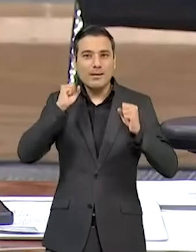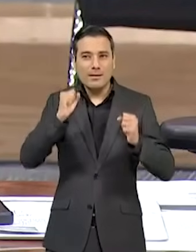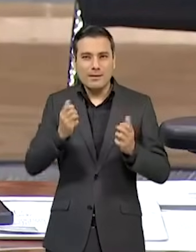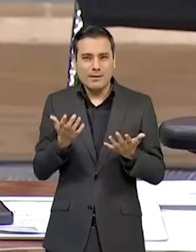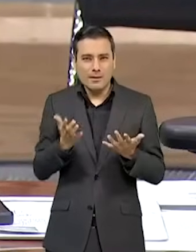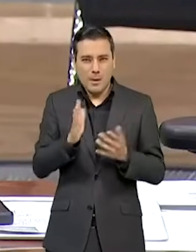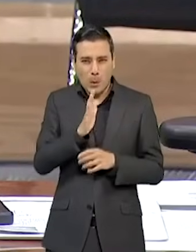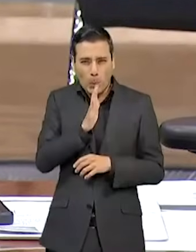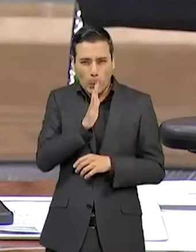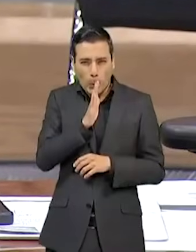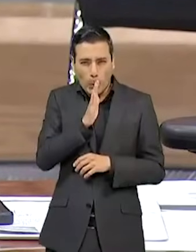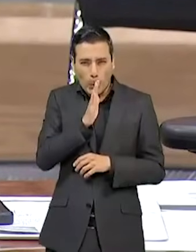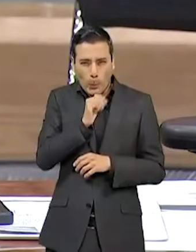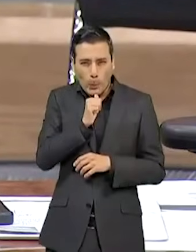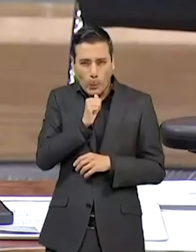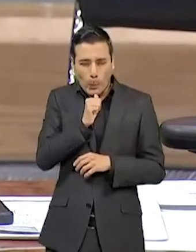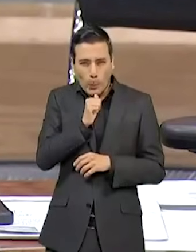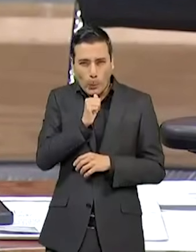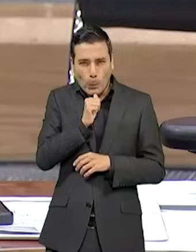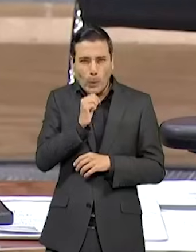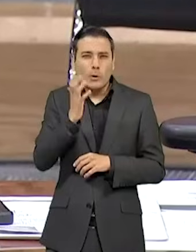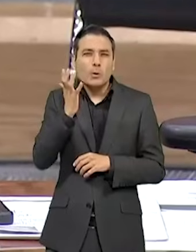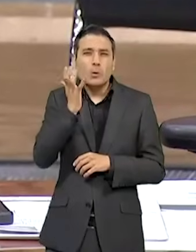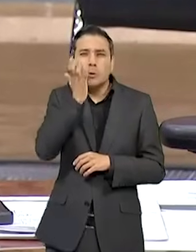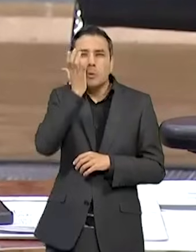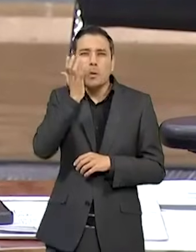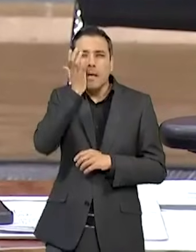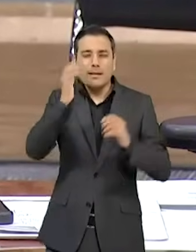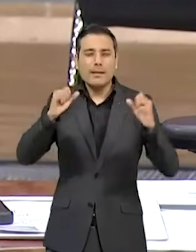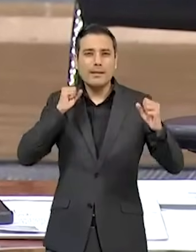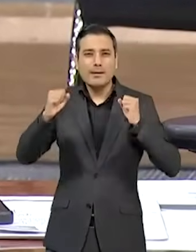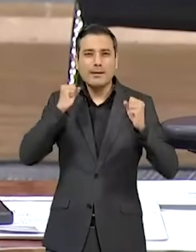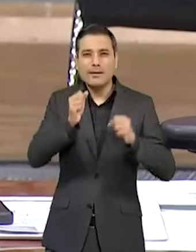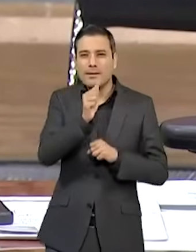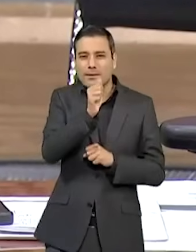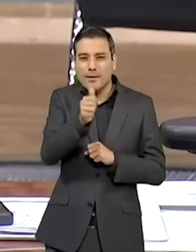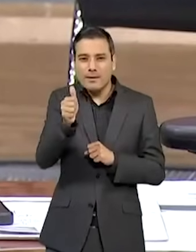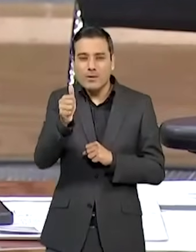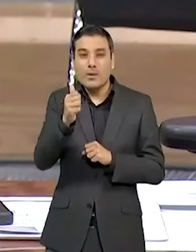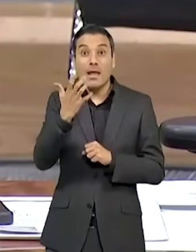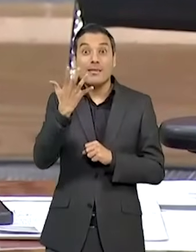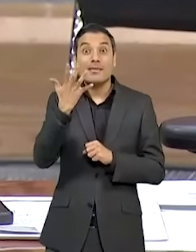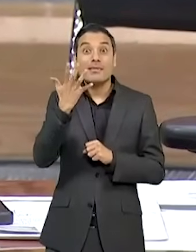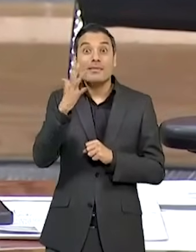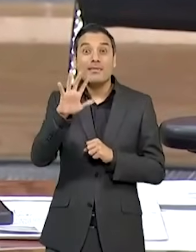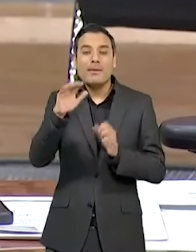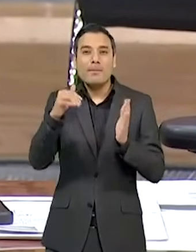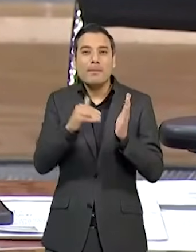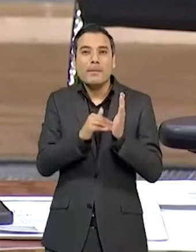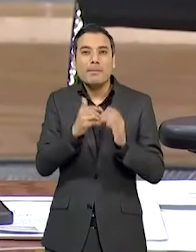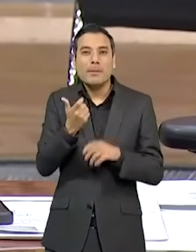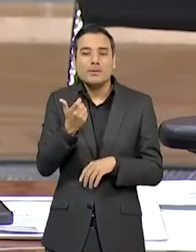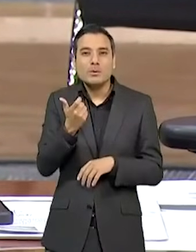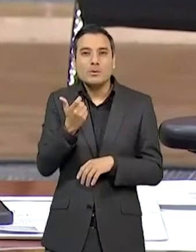cada costo de cada toalla en casi 10,000